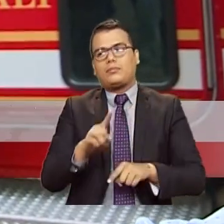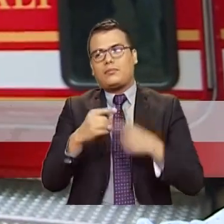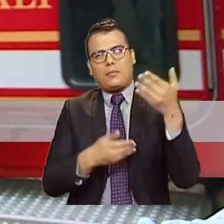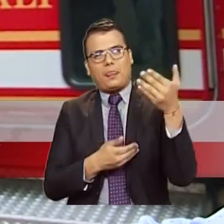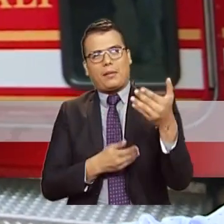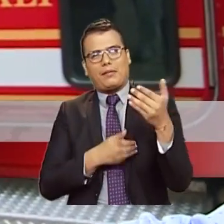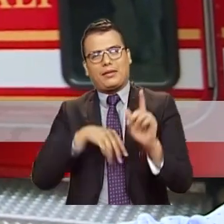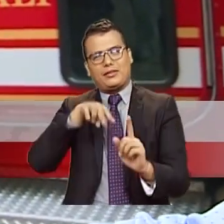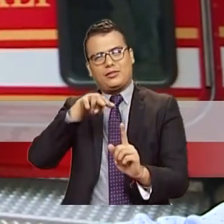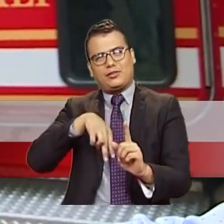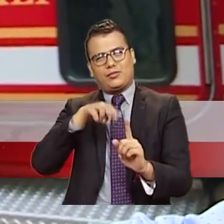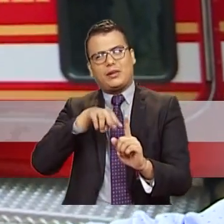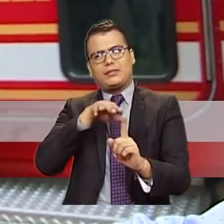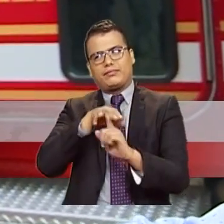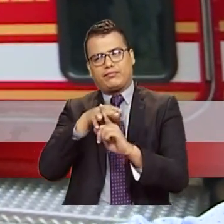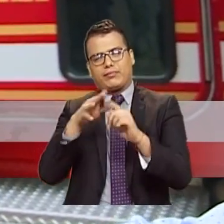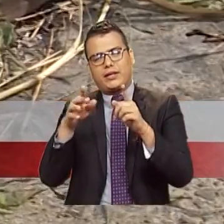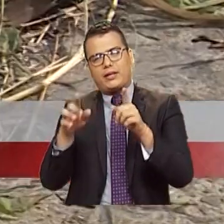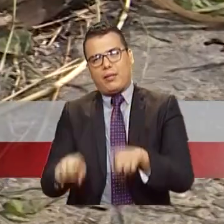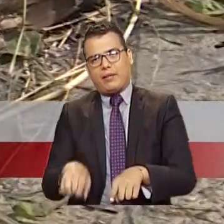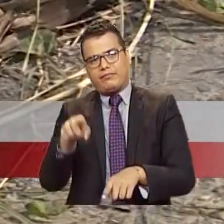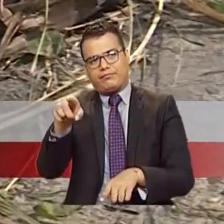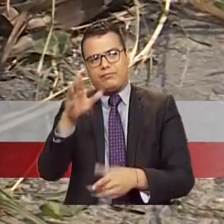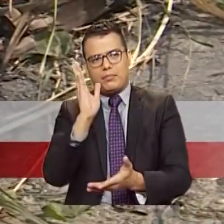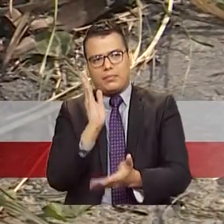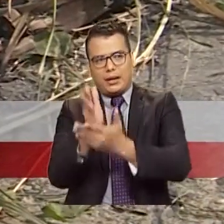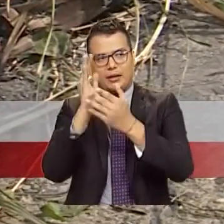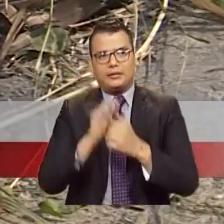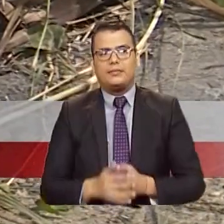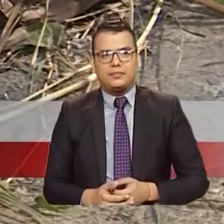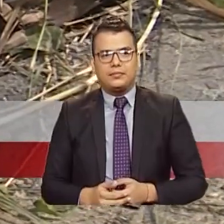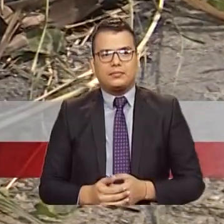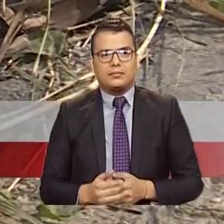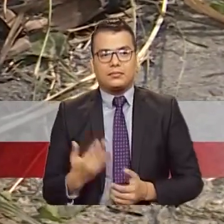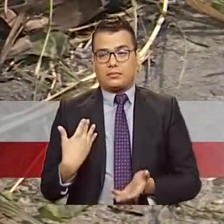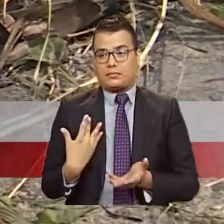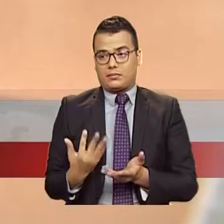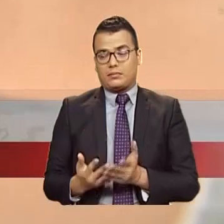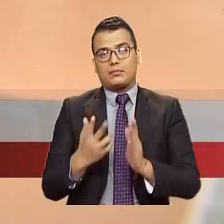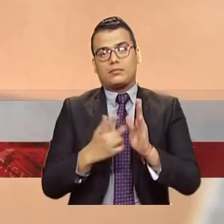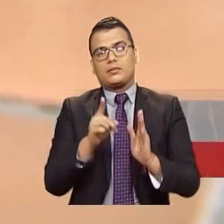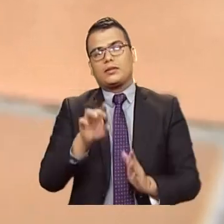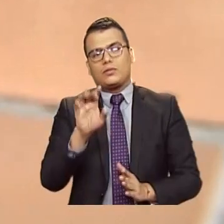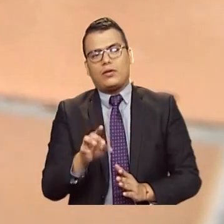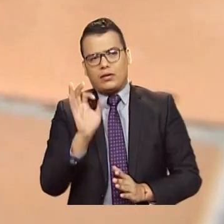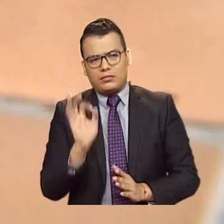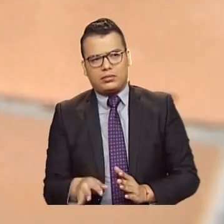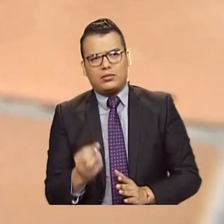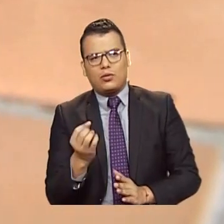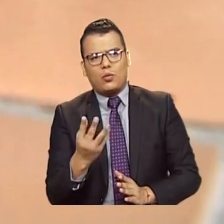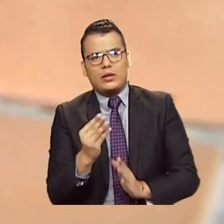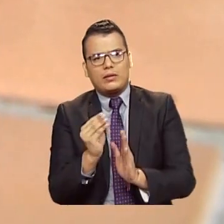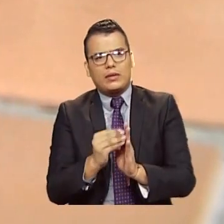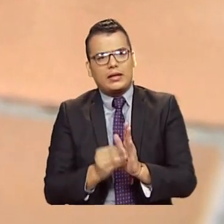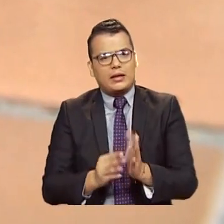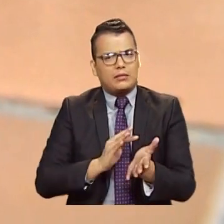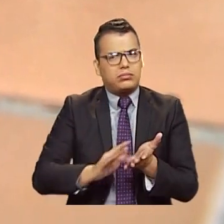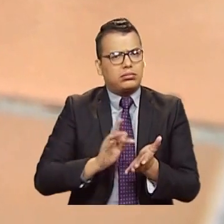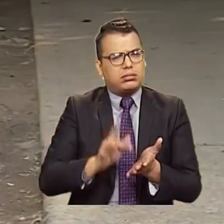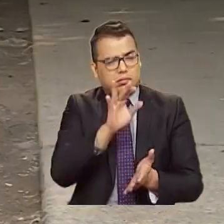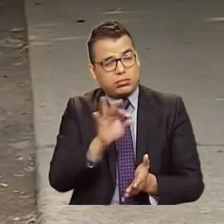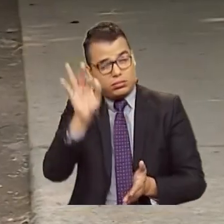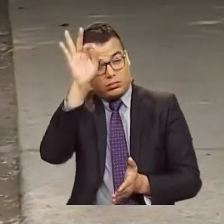bebé de 2 meses involucrada en esta situación. En lo corrido de este año ya van 275 emergencias por